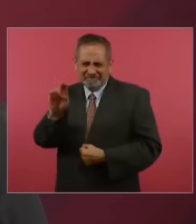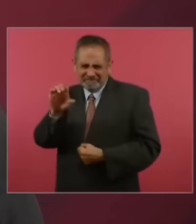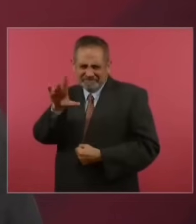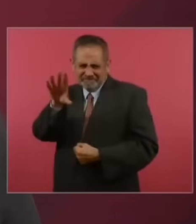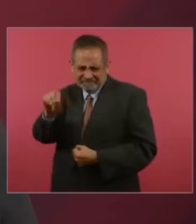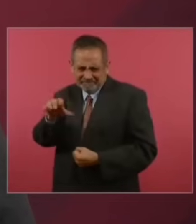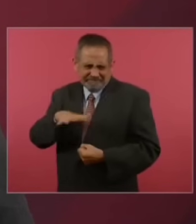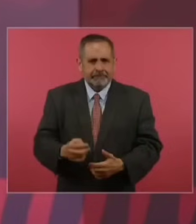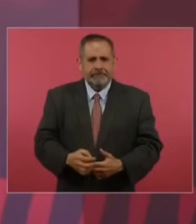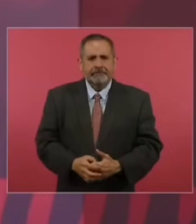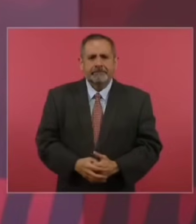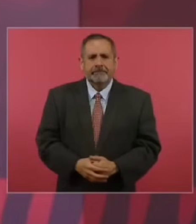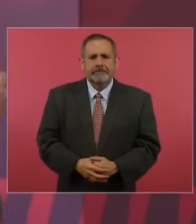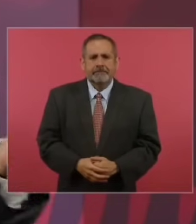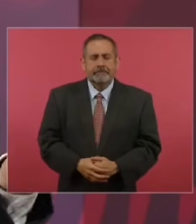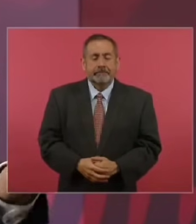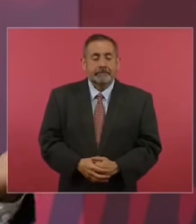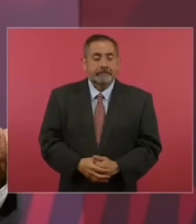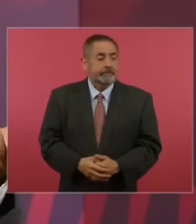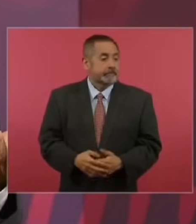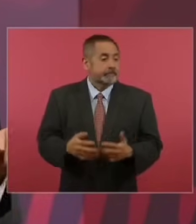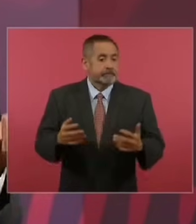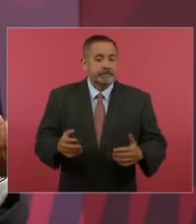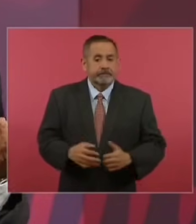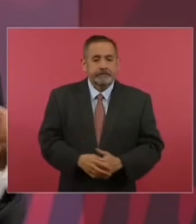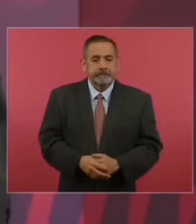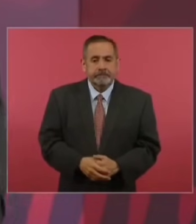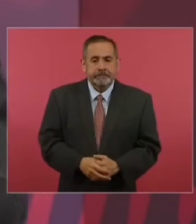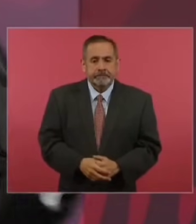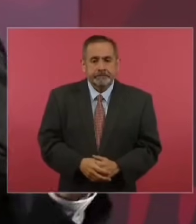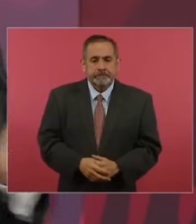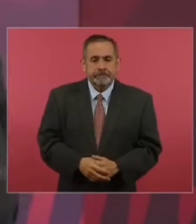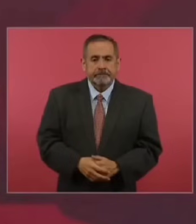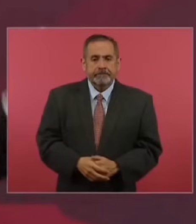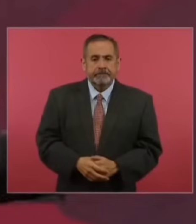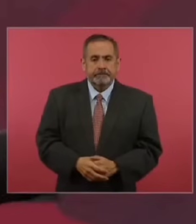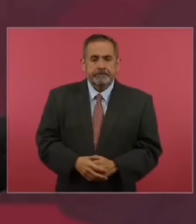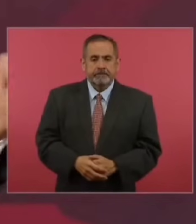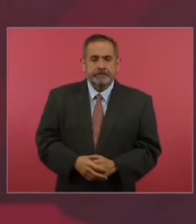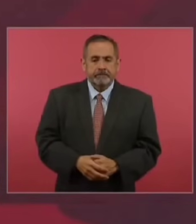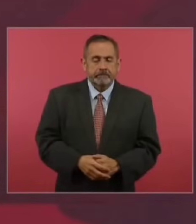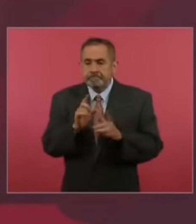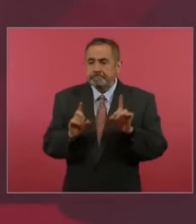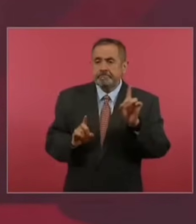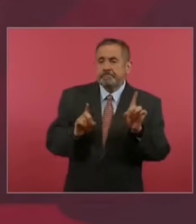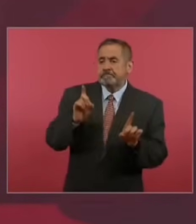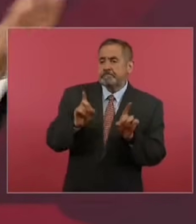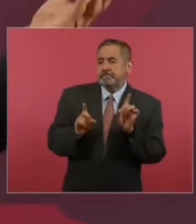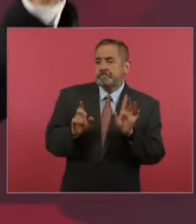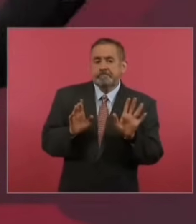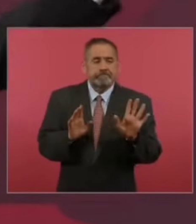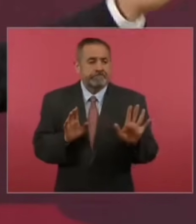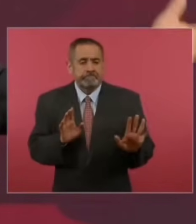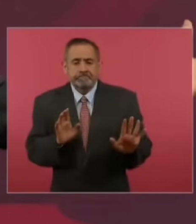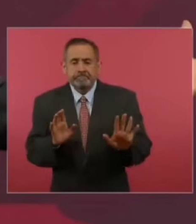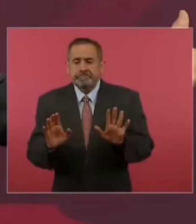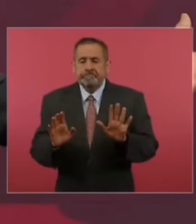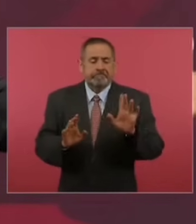pueblo. Entonces, cuando no hay definición, pues